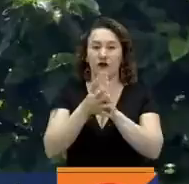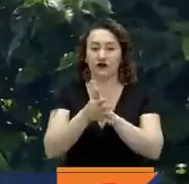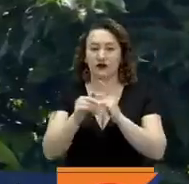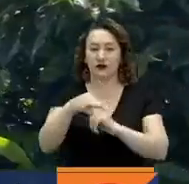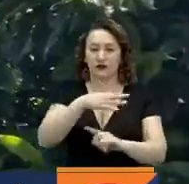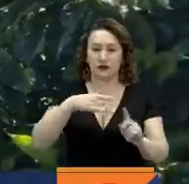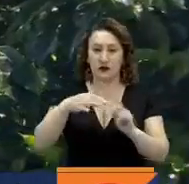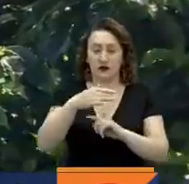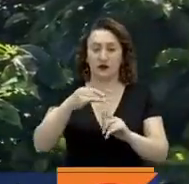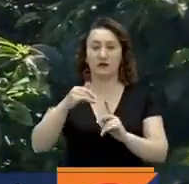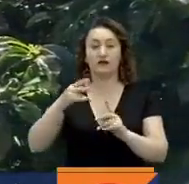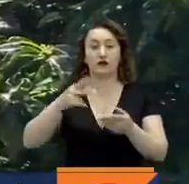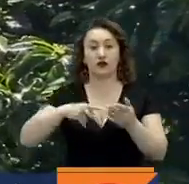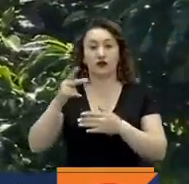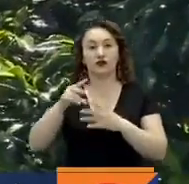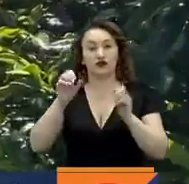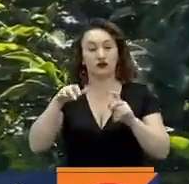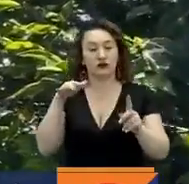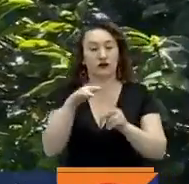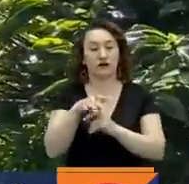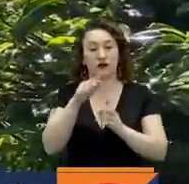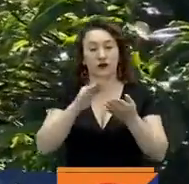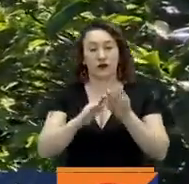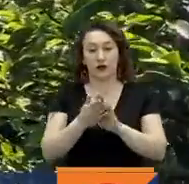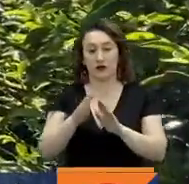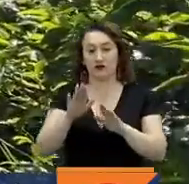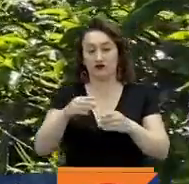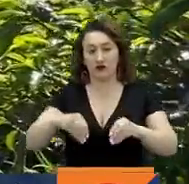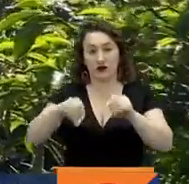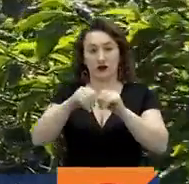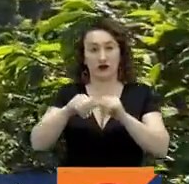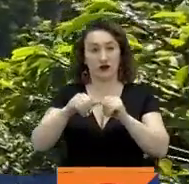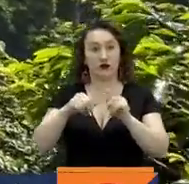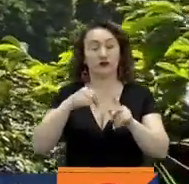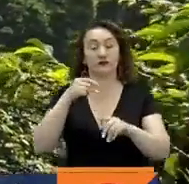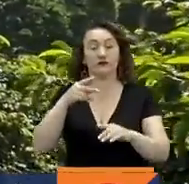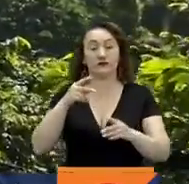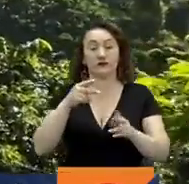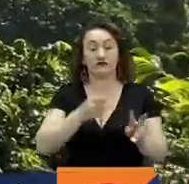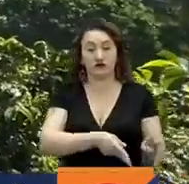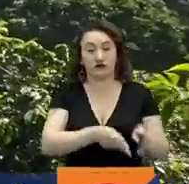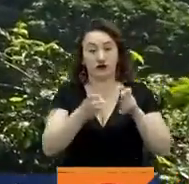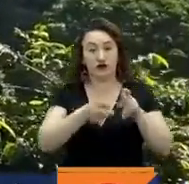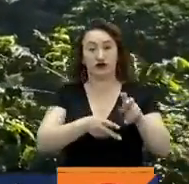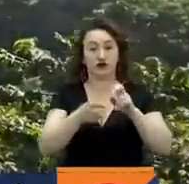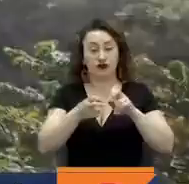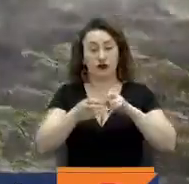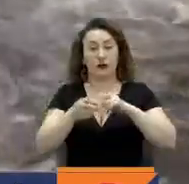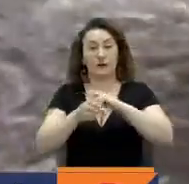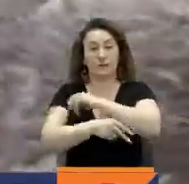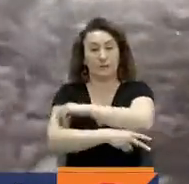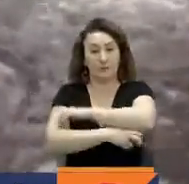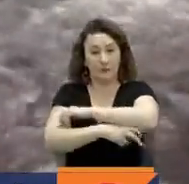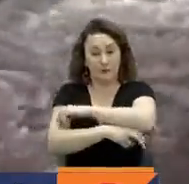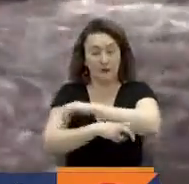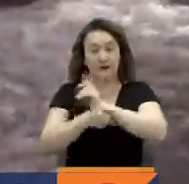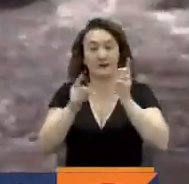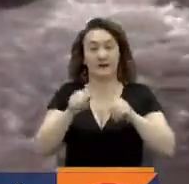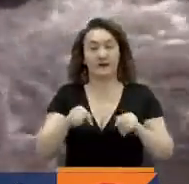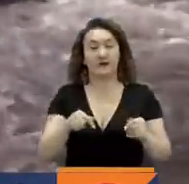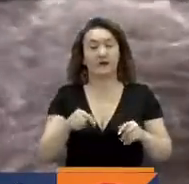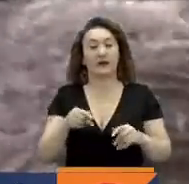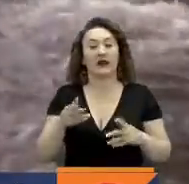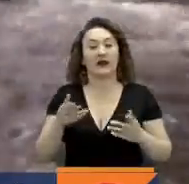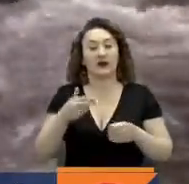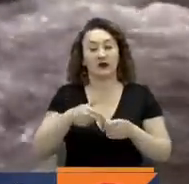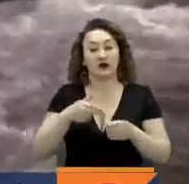proyectos que puedan afectar a ciertas comunidades y sus territorios, como explotación de hidrocarburos y minerales, la participación pública de todos los actores